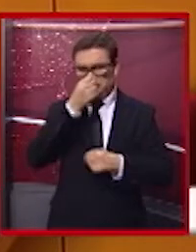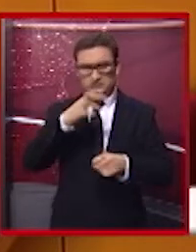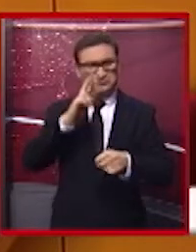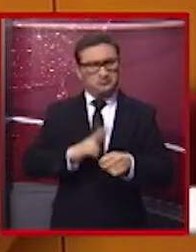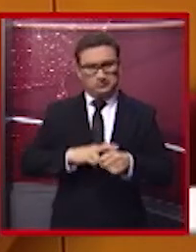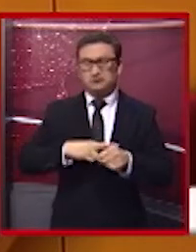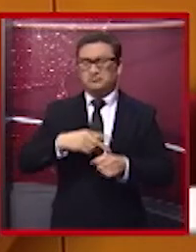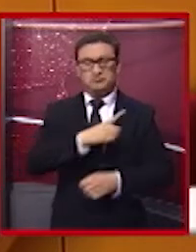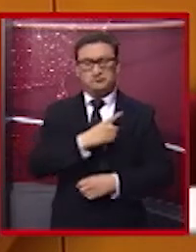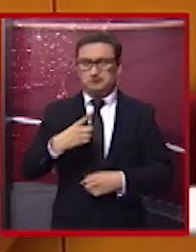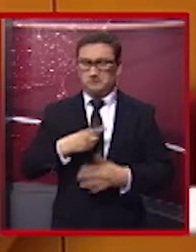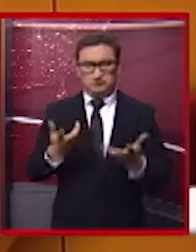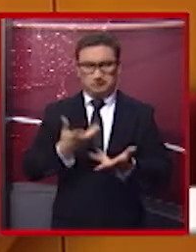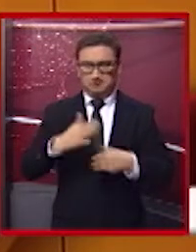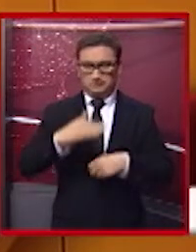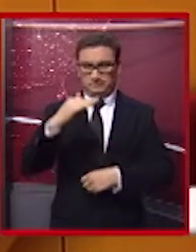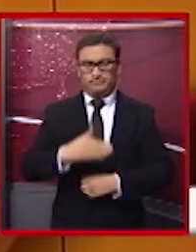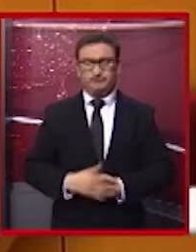ciudadanos.